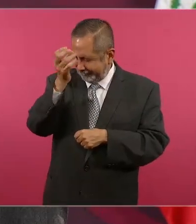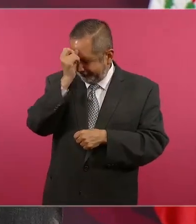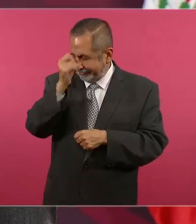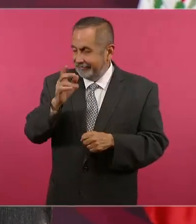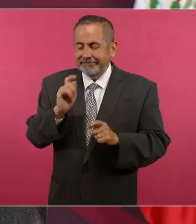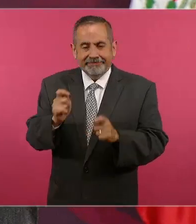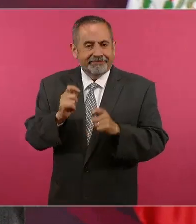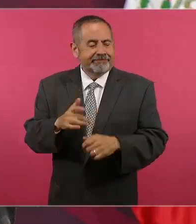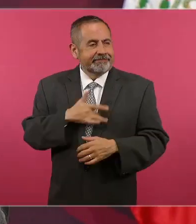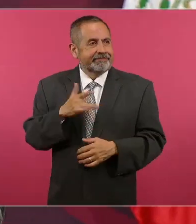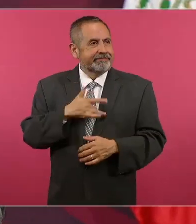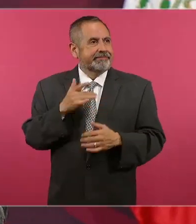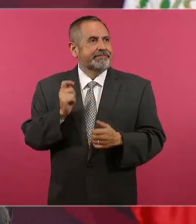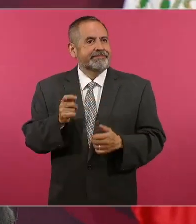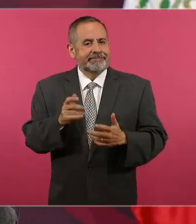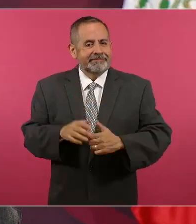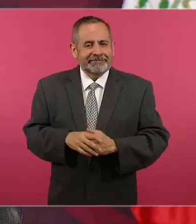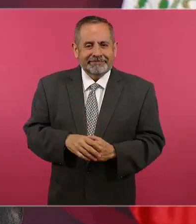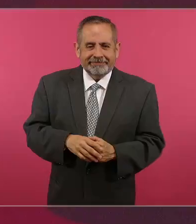a veces